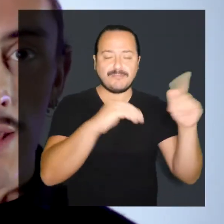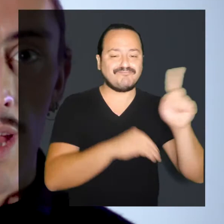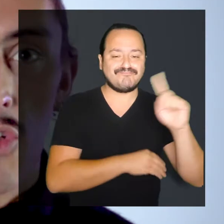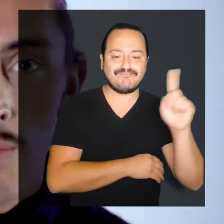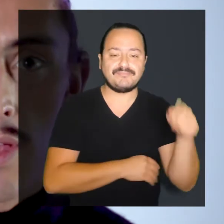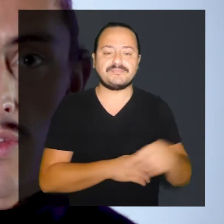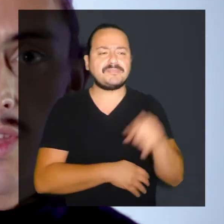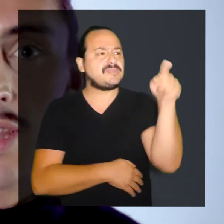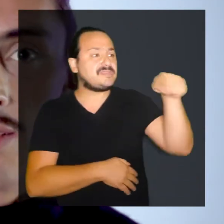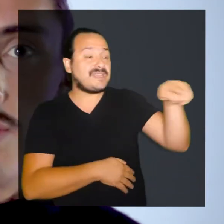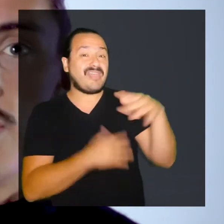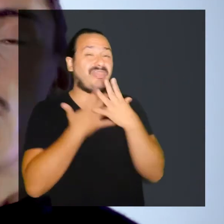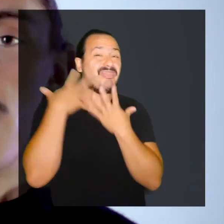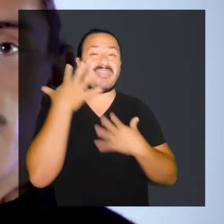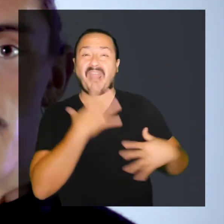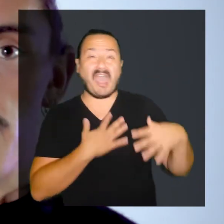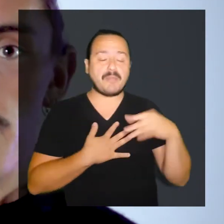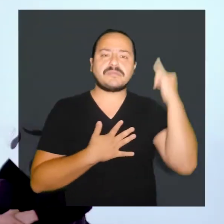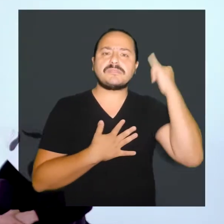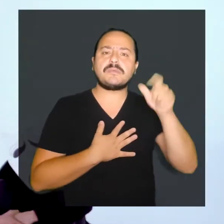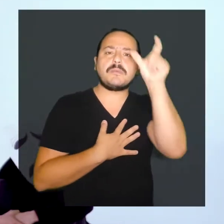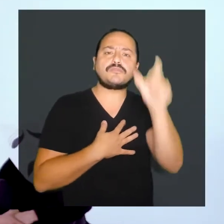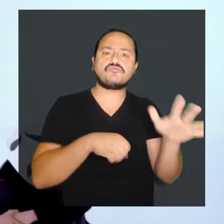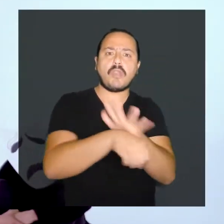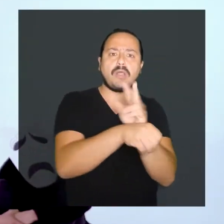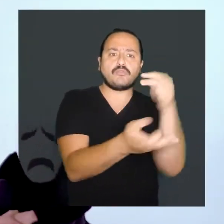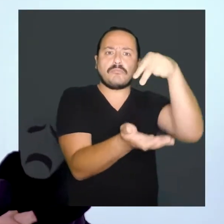con tintes cómicos dentro de su desarrollo.